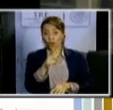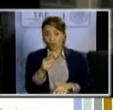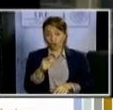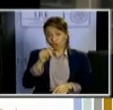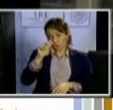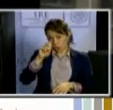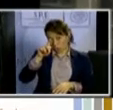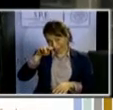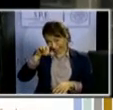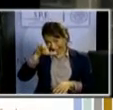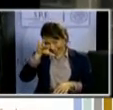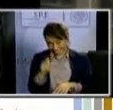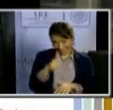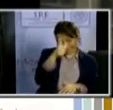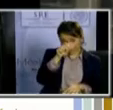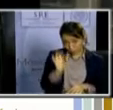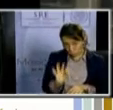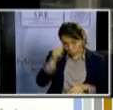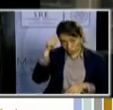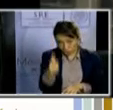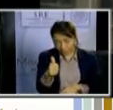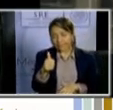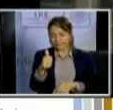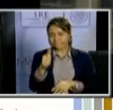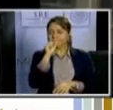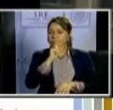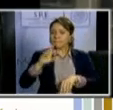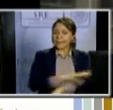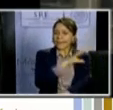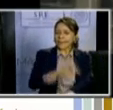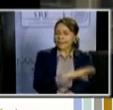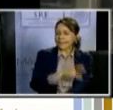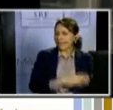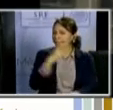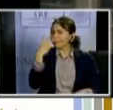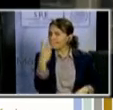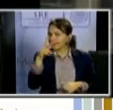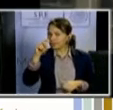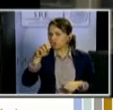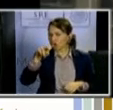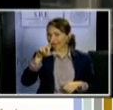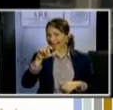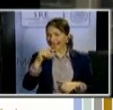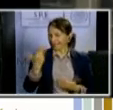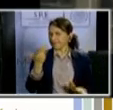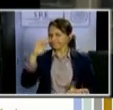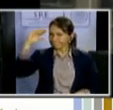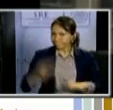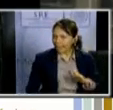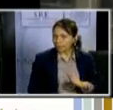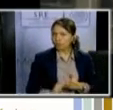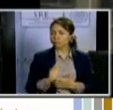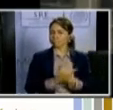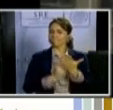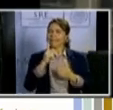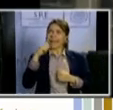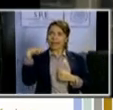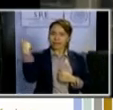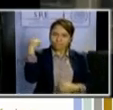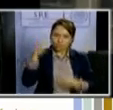media mundial, que es de 6.6, y por emisiones de energía 3 toneladas per cápita, que es inferior a la mundial, que es de 4.8